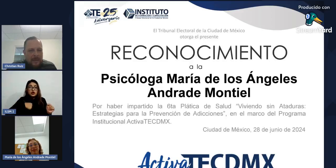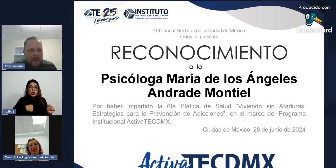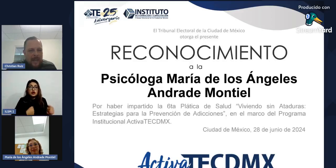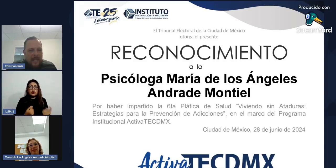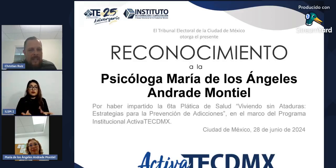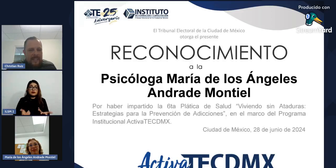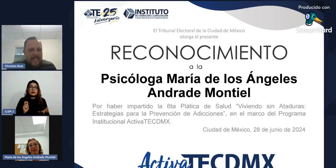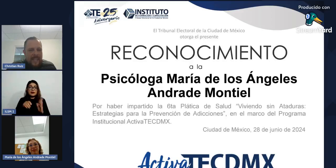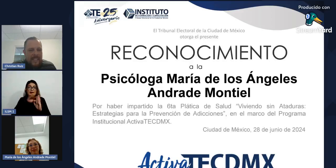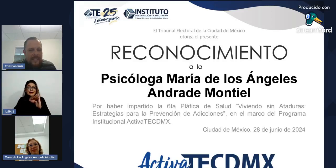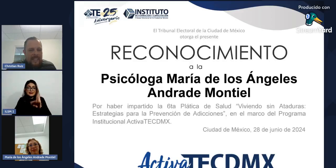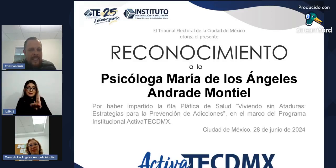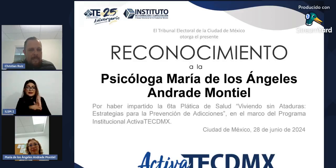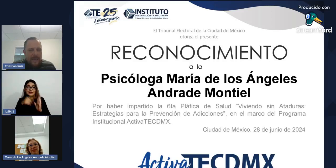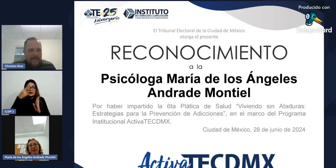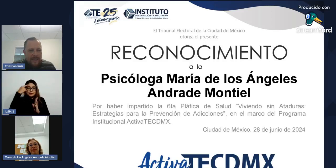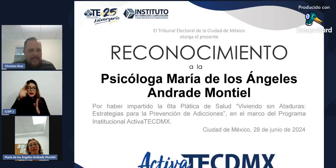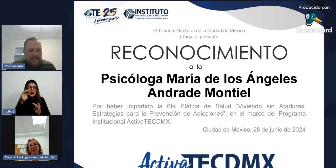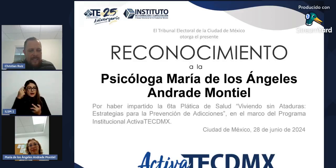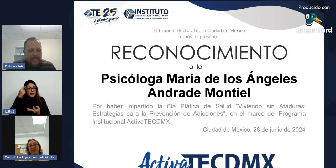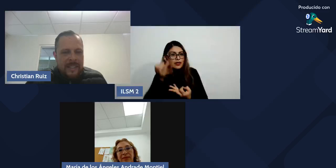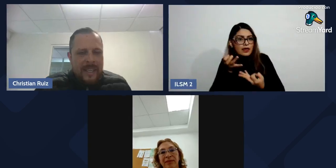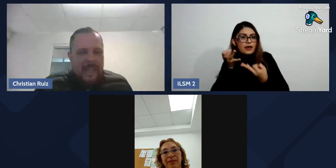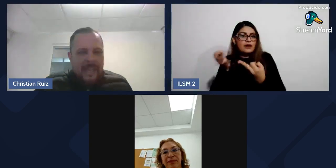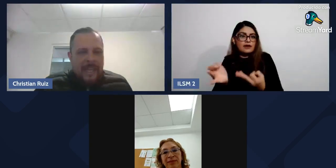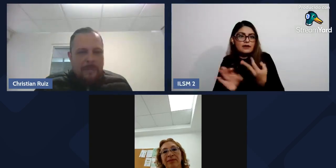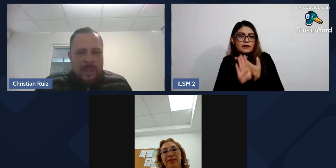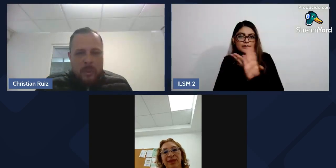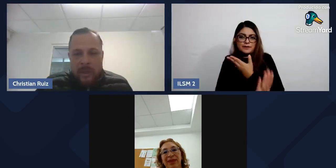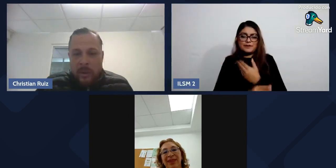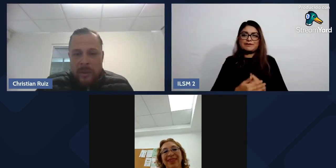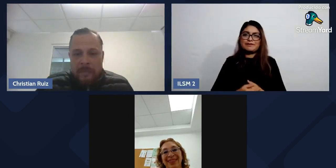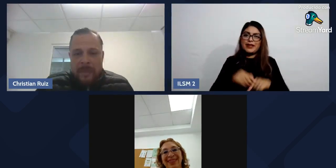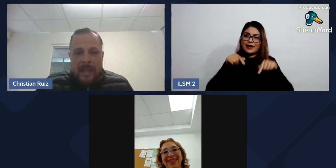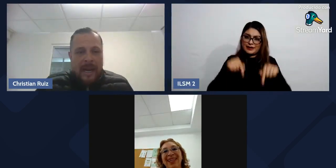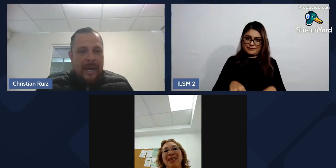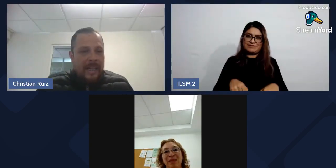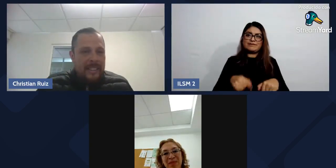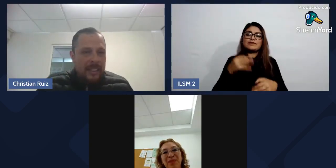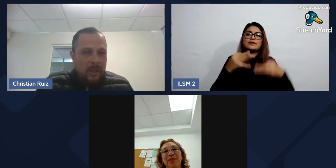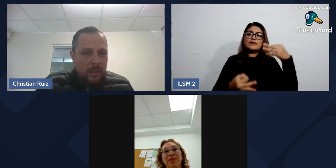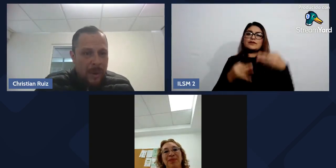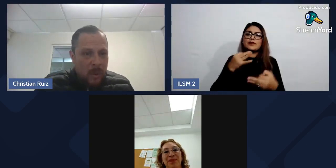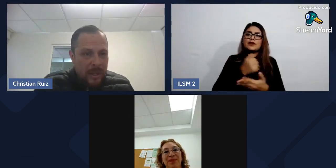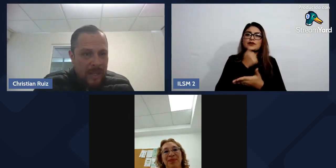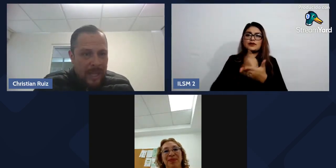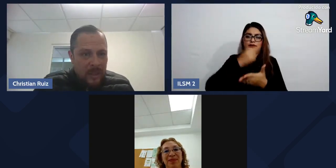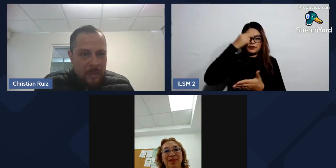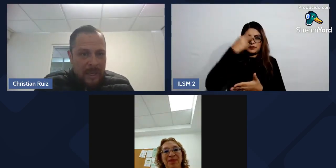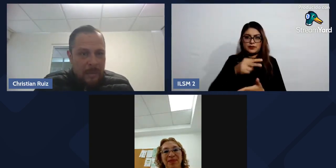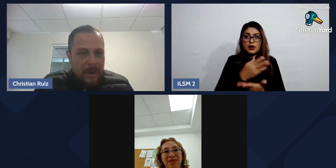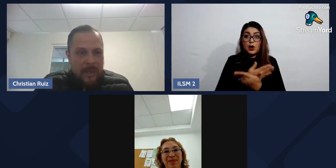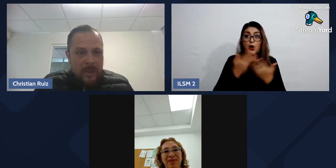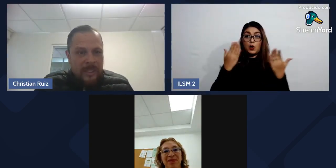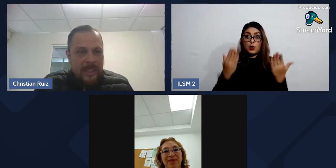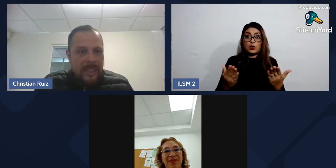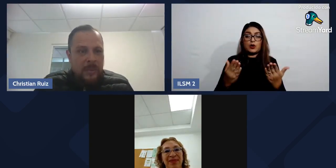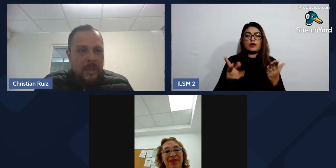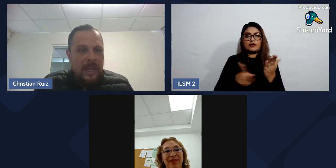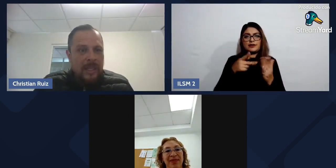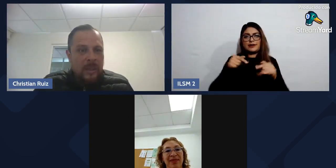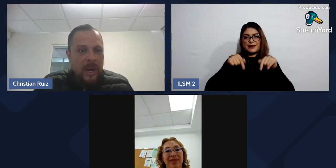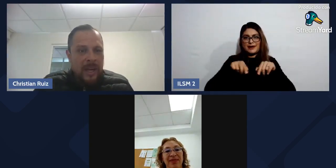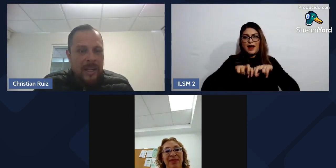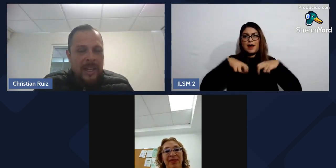activa TSDMX. Y pues, bueno, agradeciendo de nueva cuenta a nombre del Pleno de este